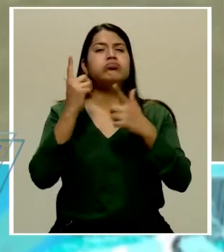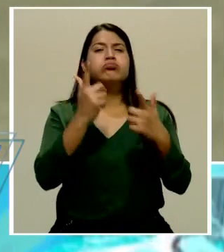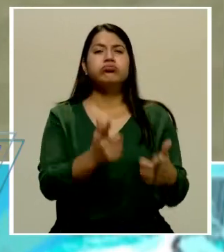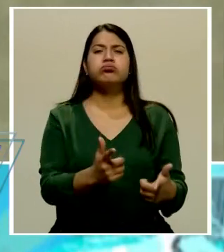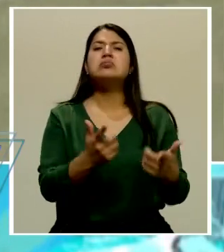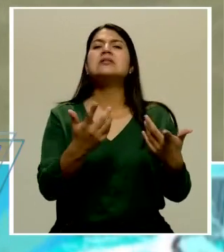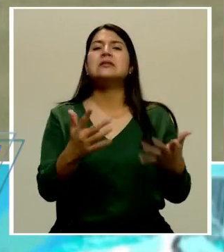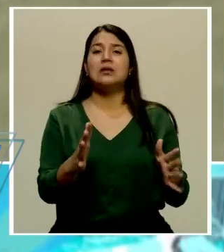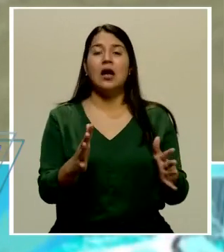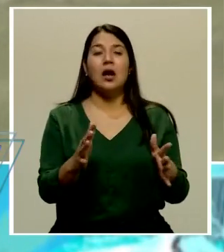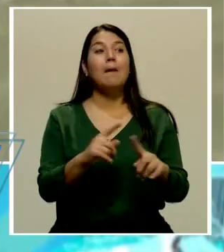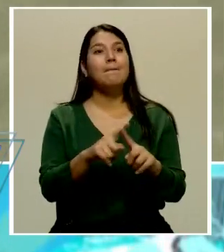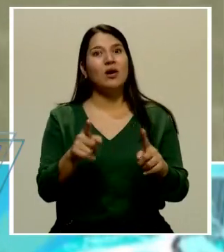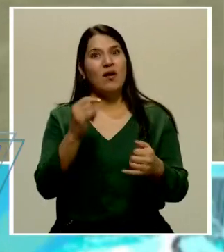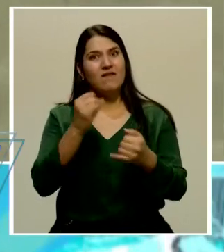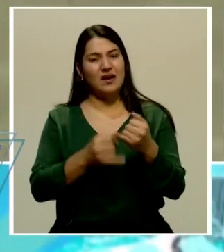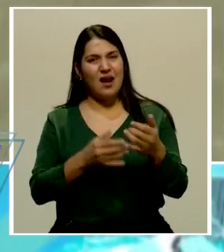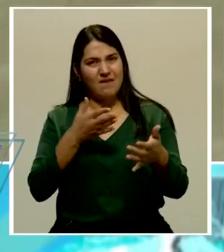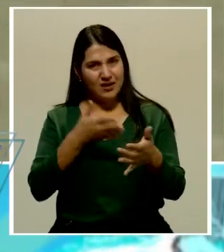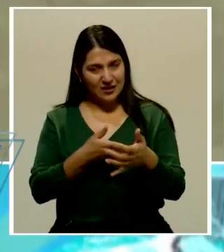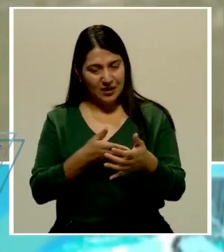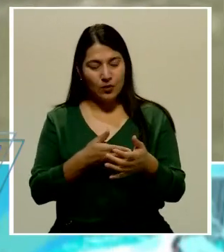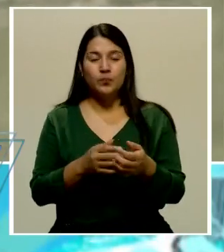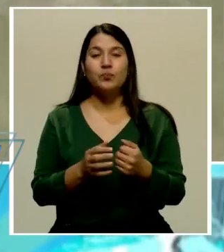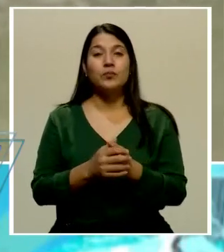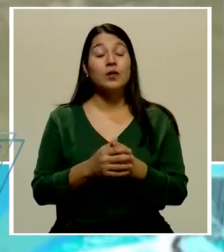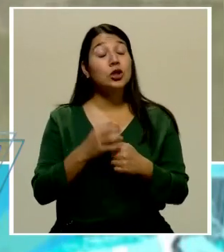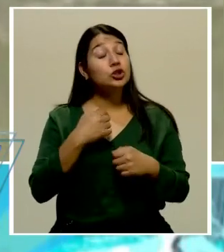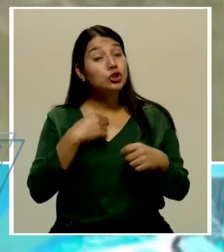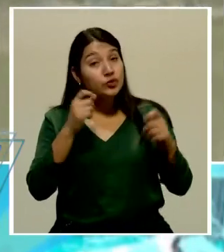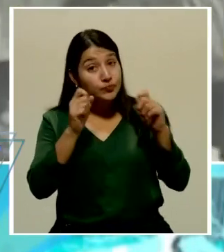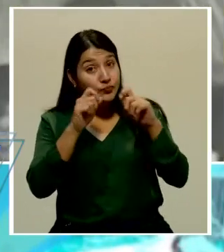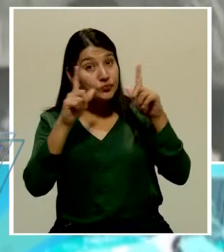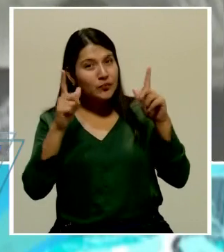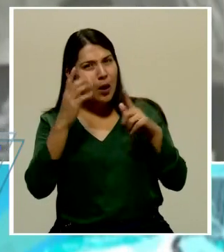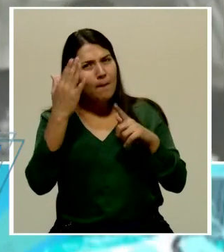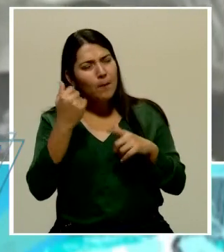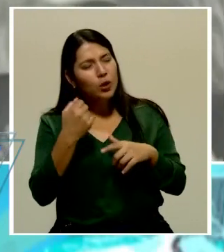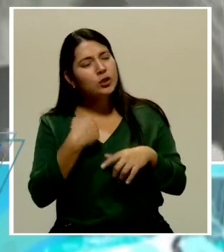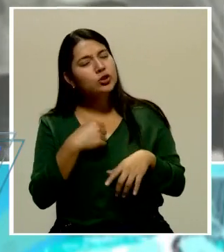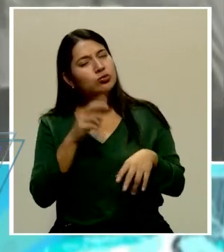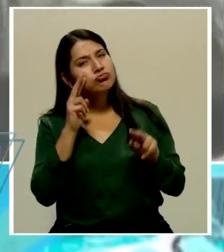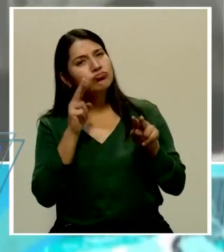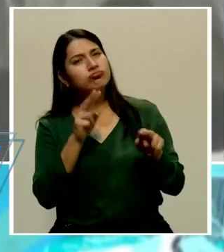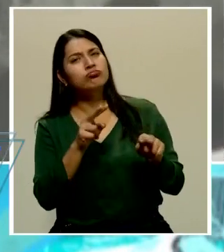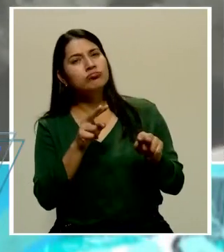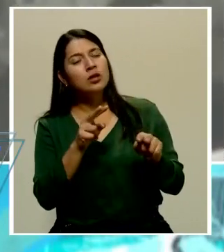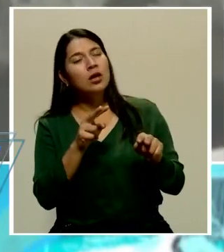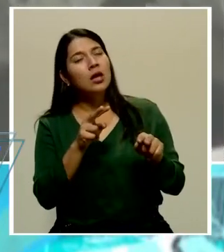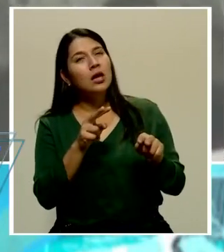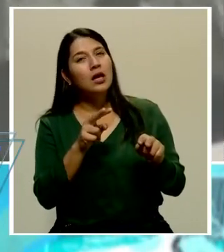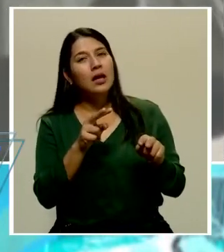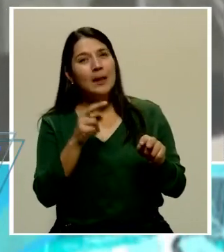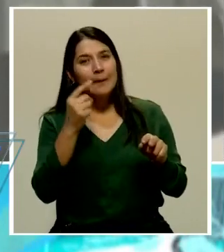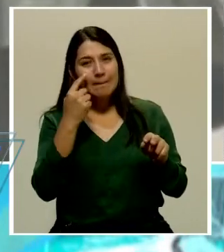etc. Rosaura, es impresionante porque escuchando la